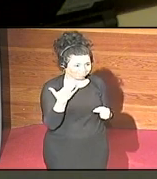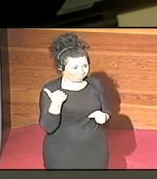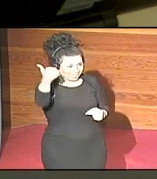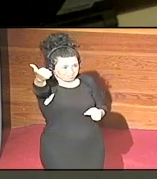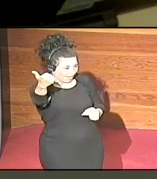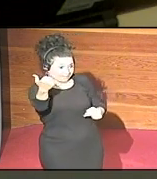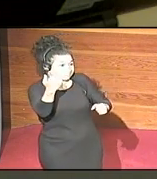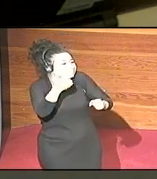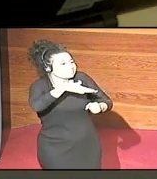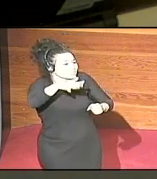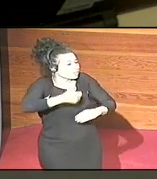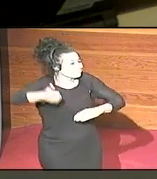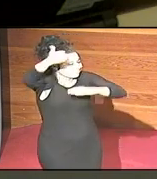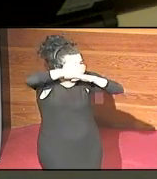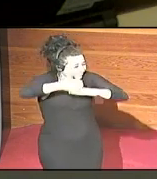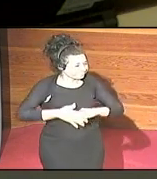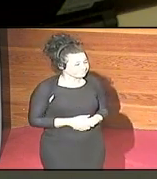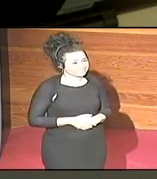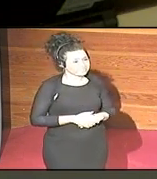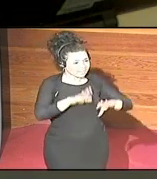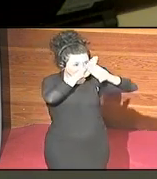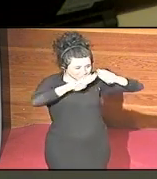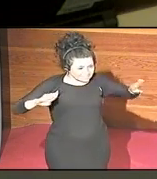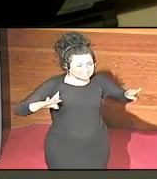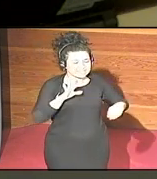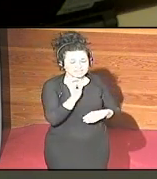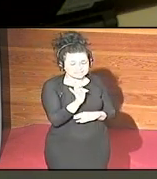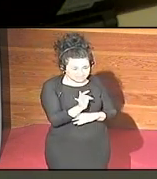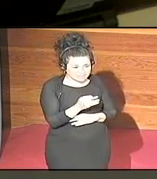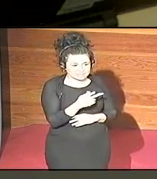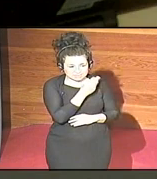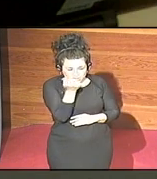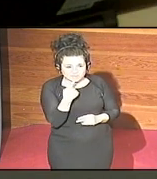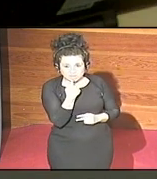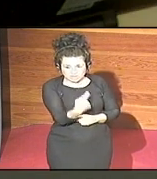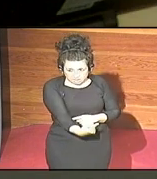A lo fácil, Afganistán, tienes toda la razón, se me olvidó citarlo como